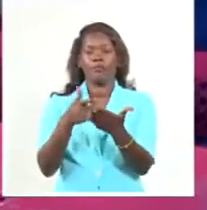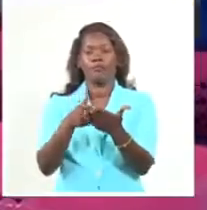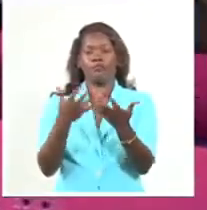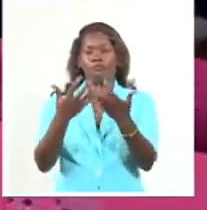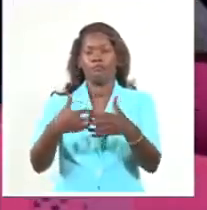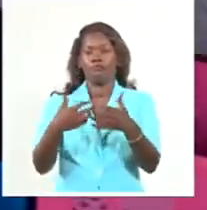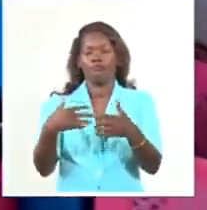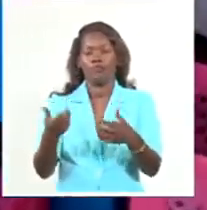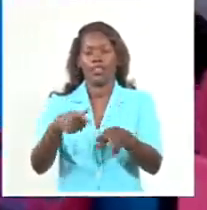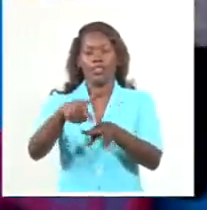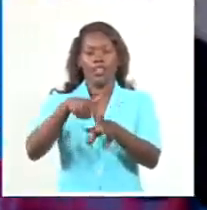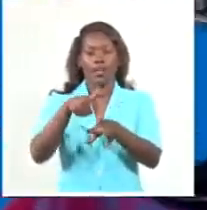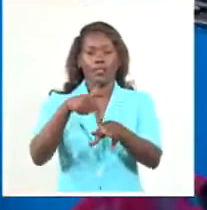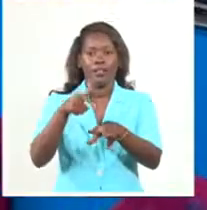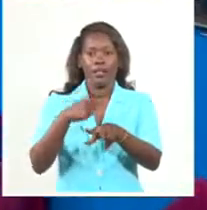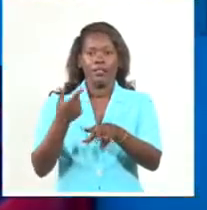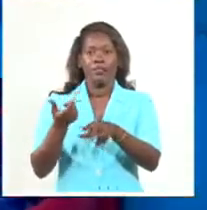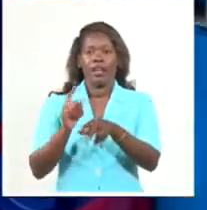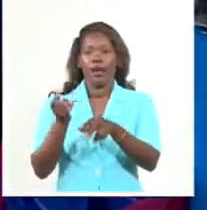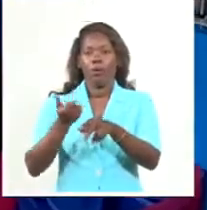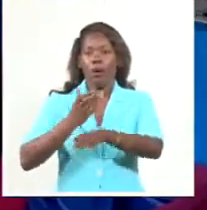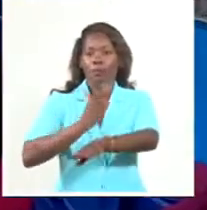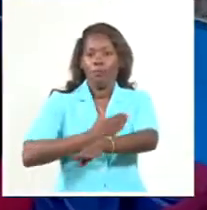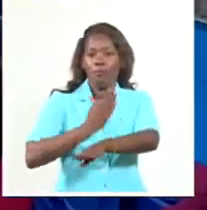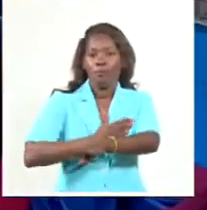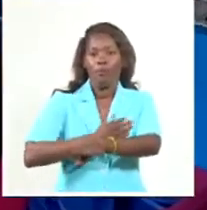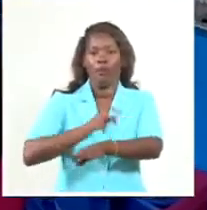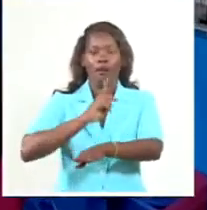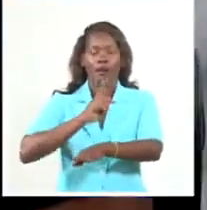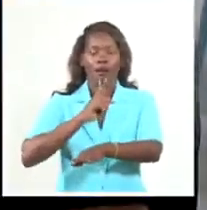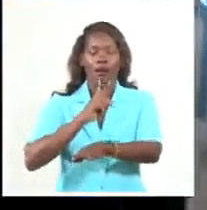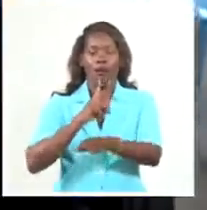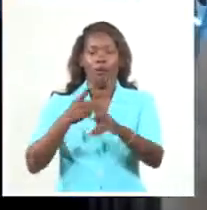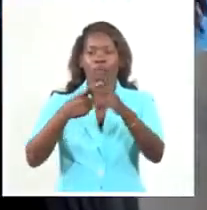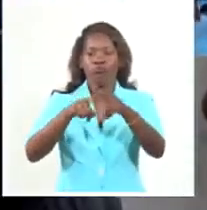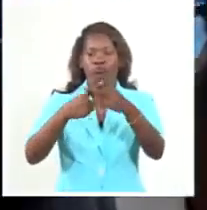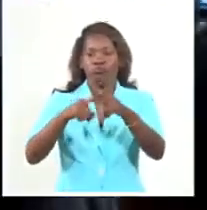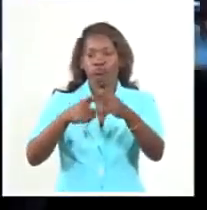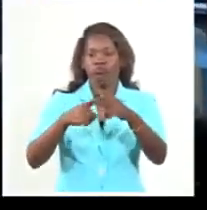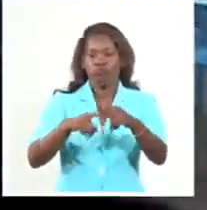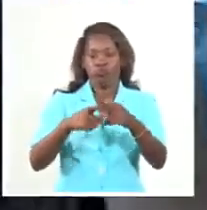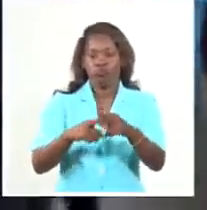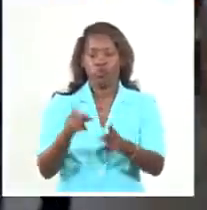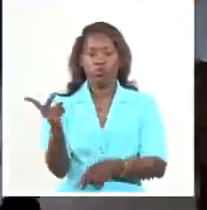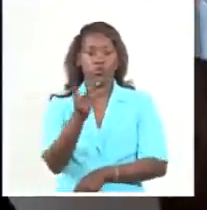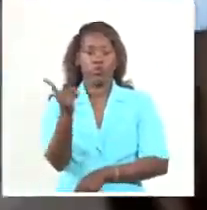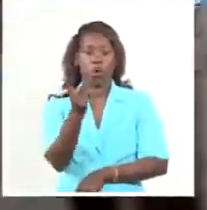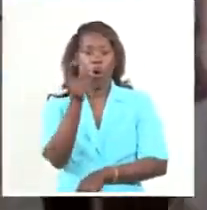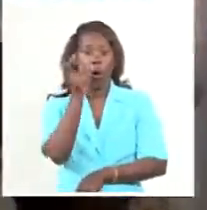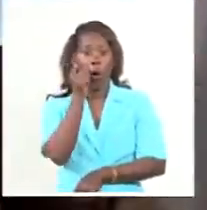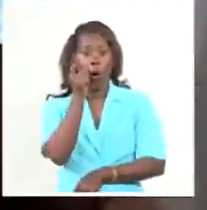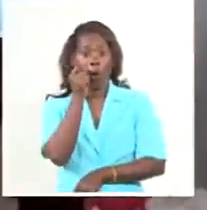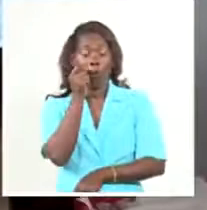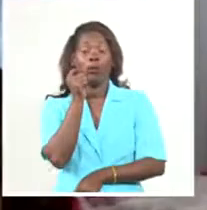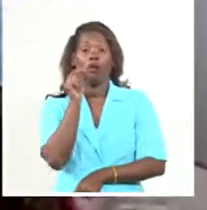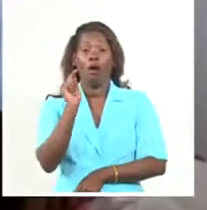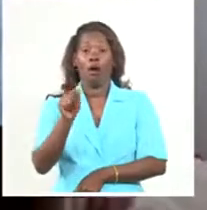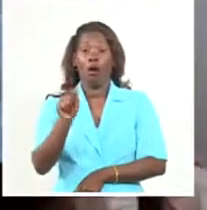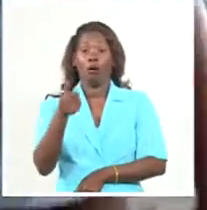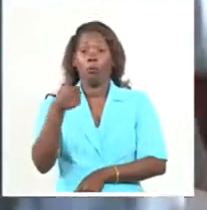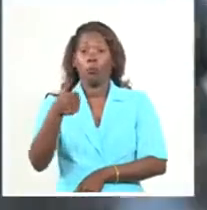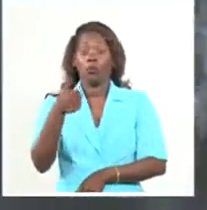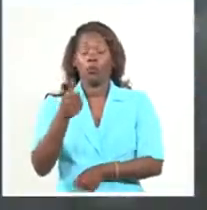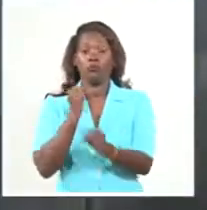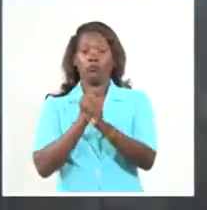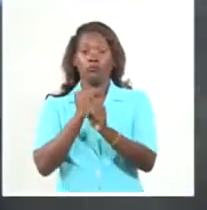de chancletas y botas para agua de PVC. Formada por los socios Juniel Carvajal, Lisbán Morales e Iván Sintra, esta sociedad